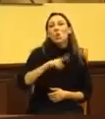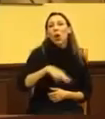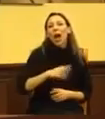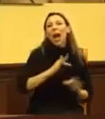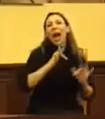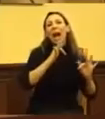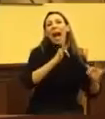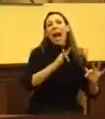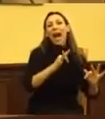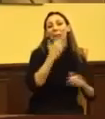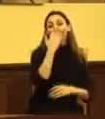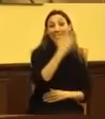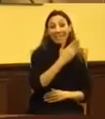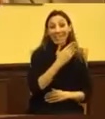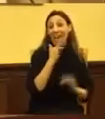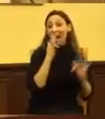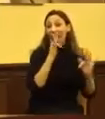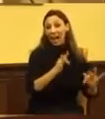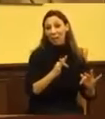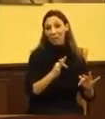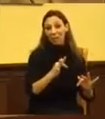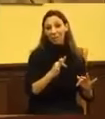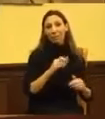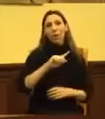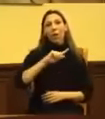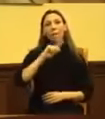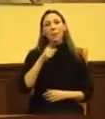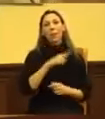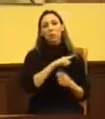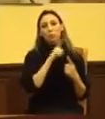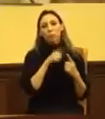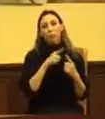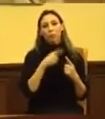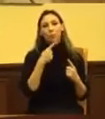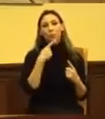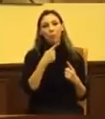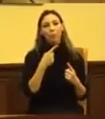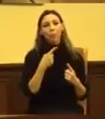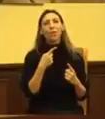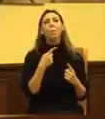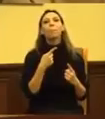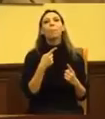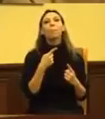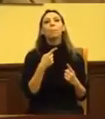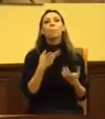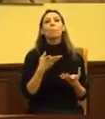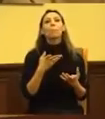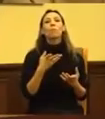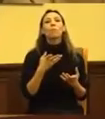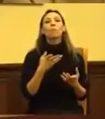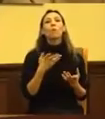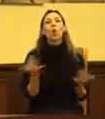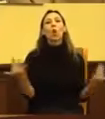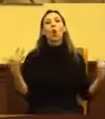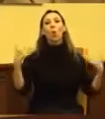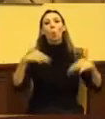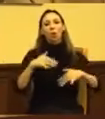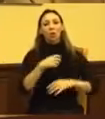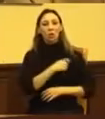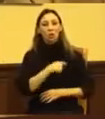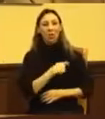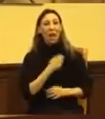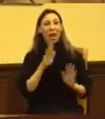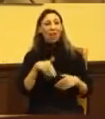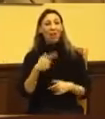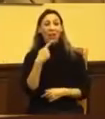verdad completa. Primero, está afirmando que han pedido convocatoria de la comisión y que se les ha denegado. Y es